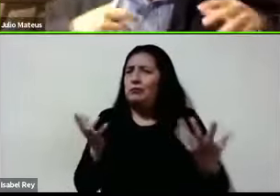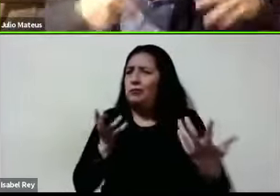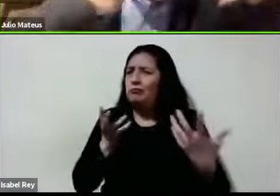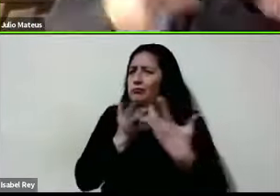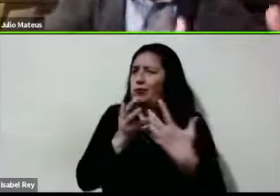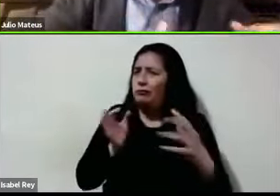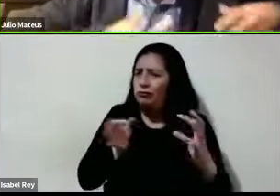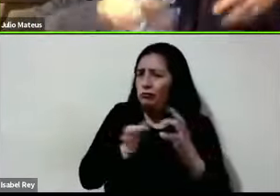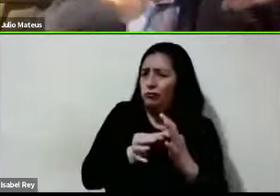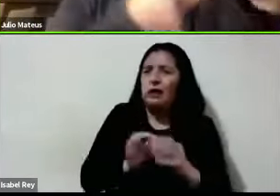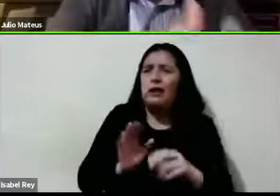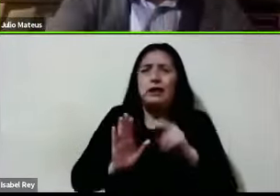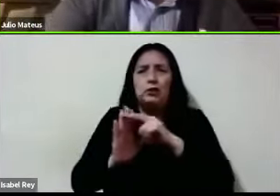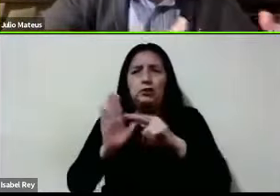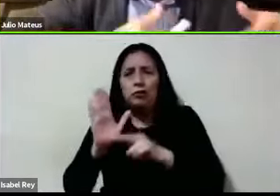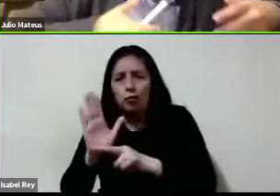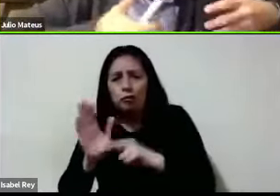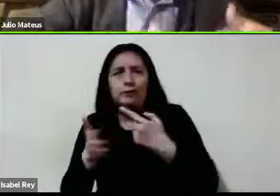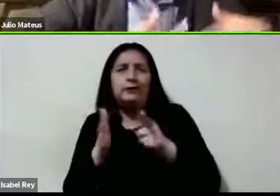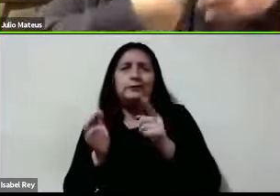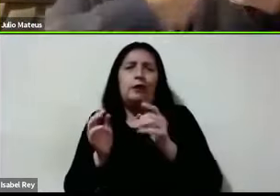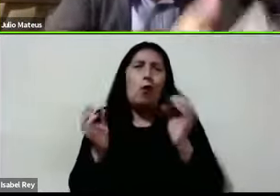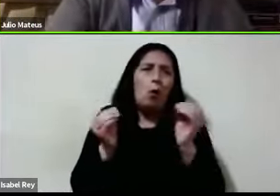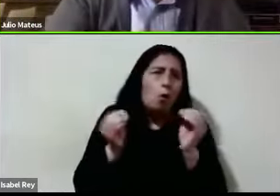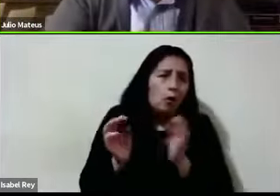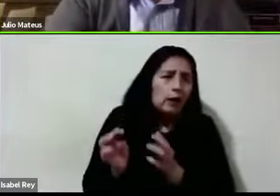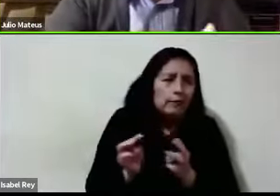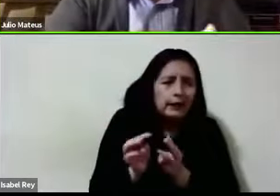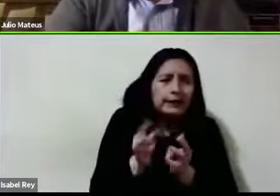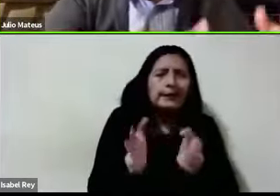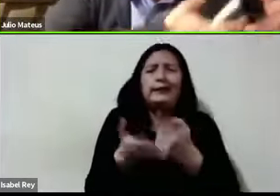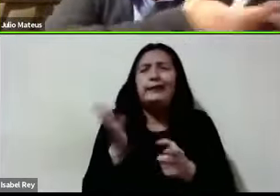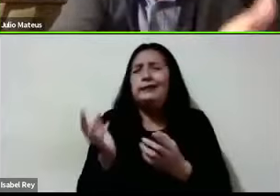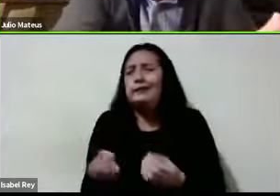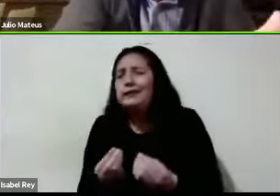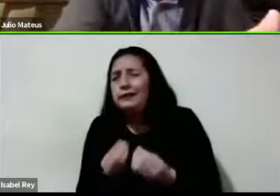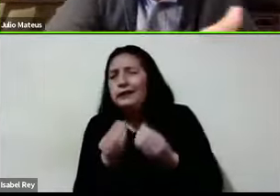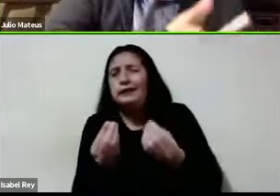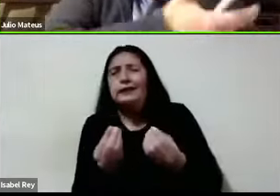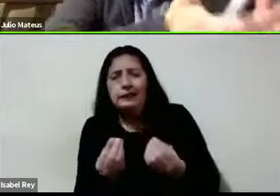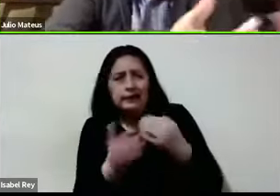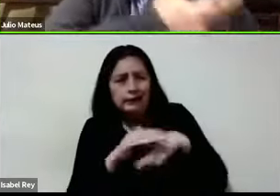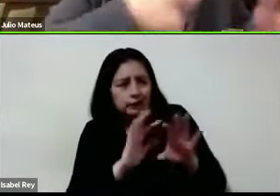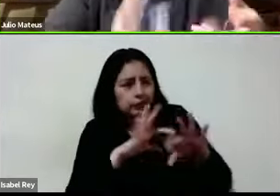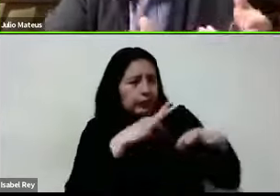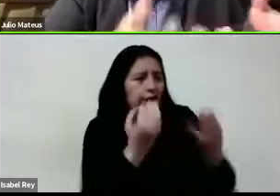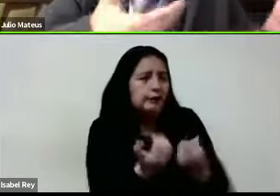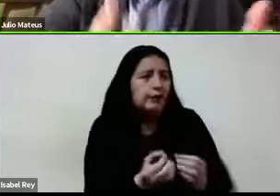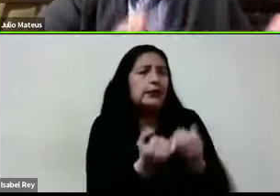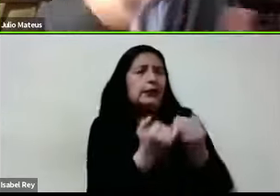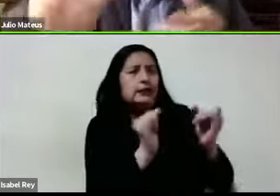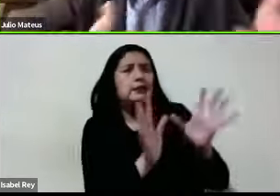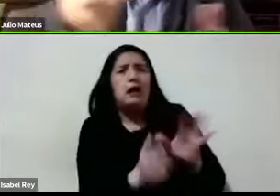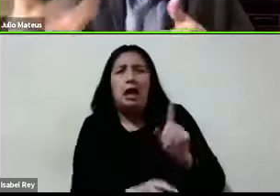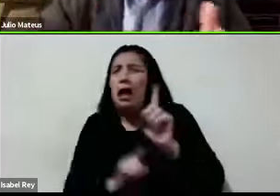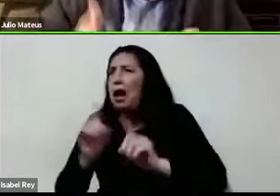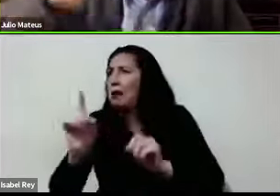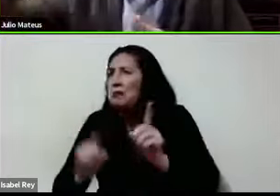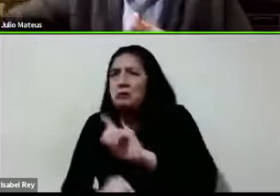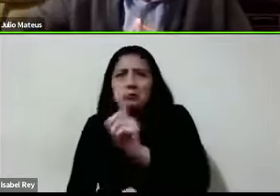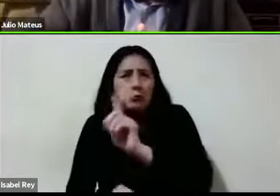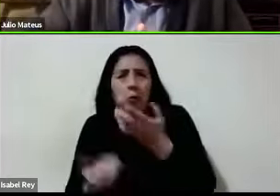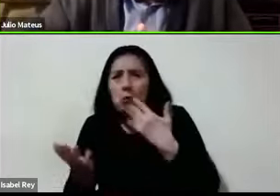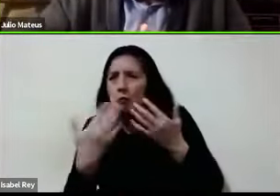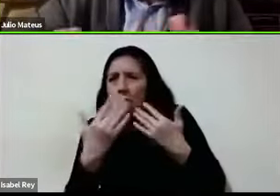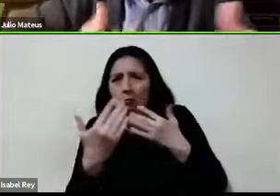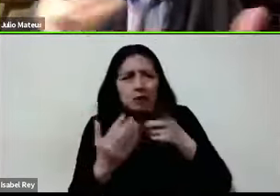¿no? Las normas y los estilos con los que se quiere desarrollar autonomía en casa a veces no conversan con estos mismos